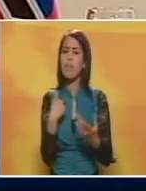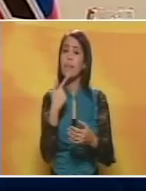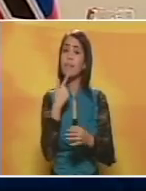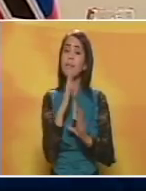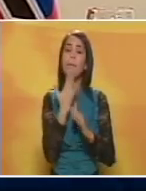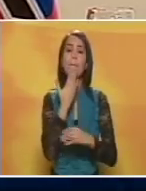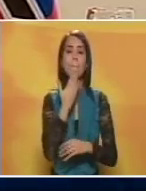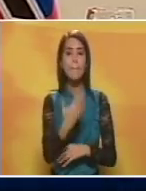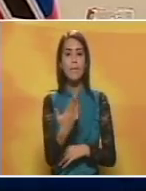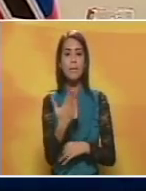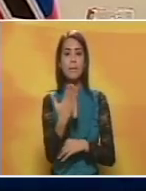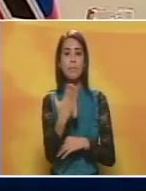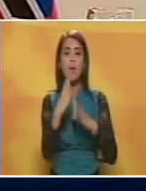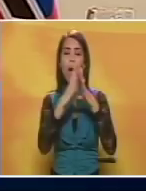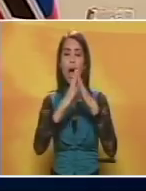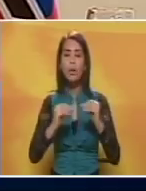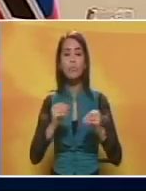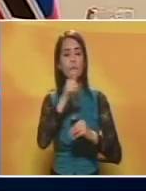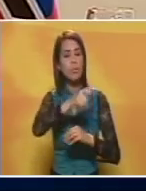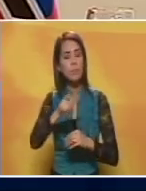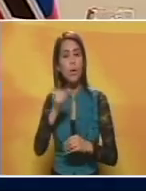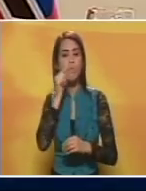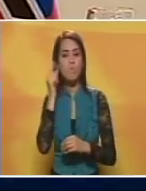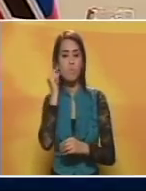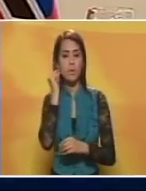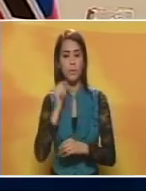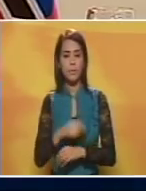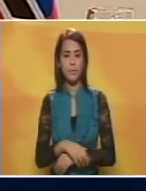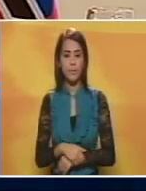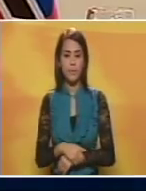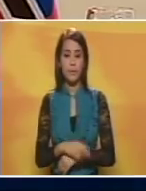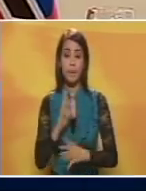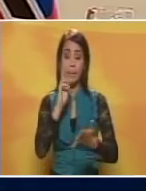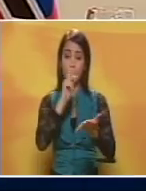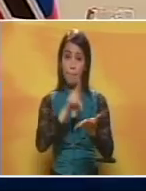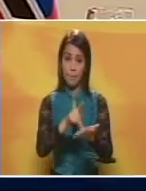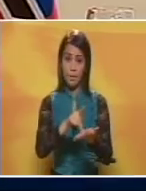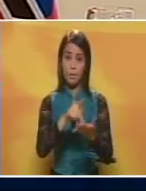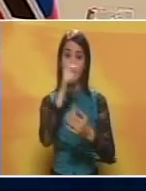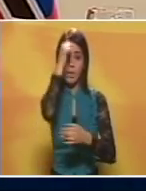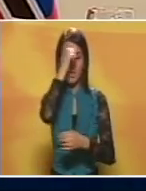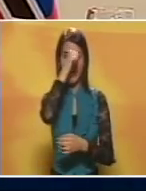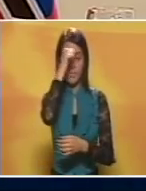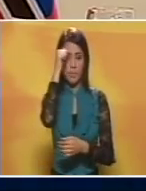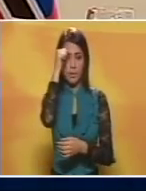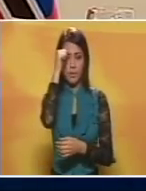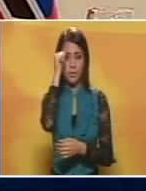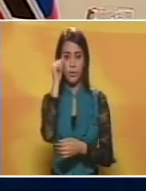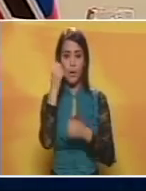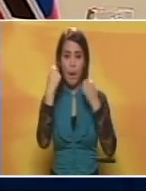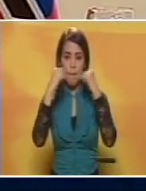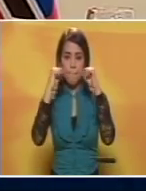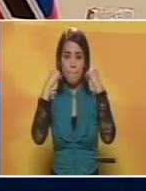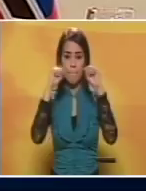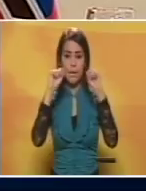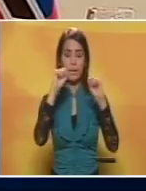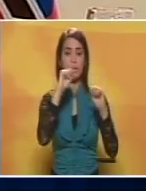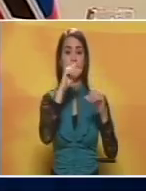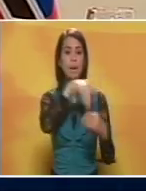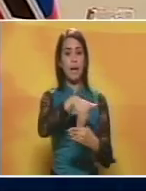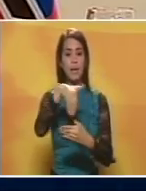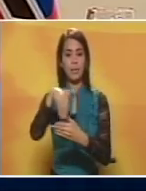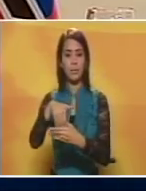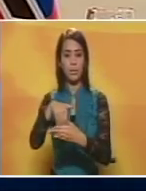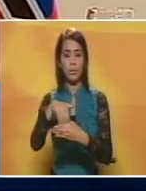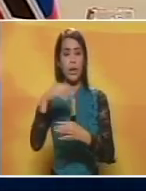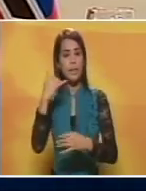y le pedimos a todas las electoras y a todos los electores que acudan este domingo al simulacro electoral